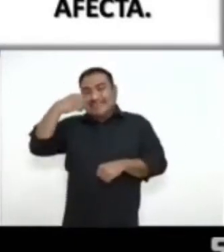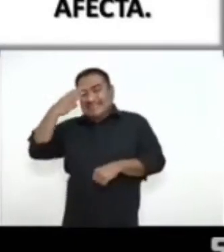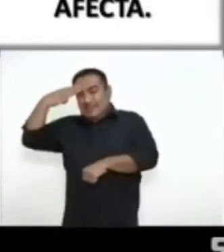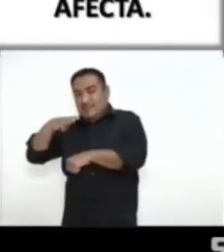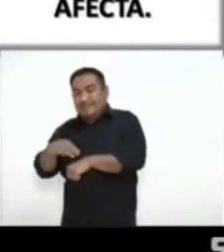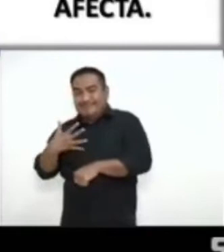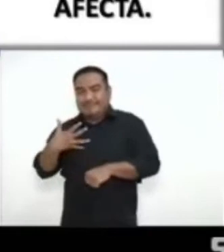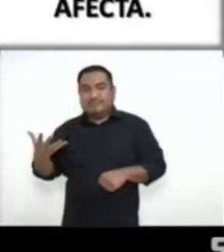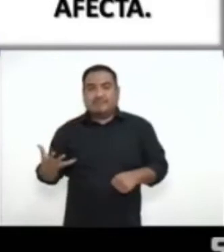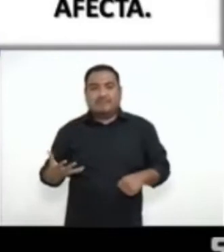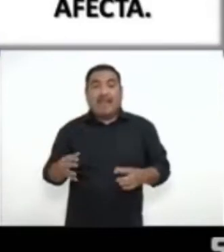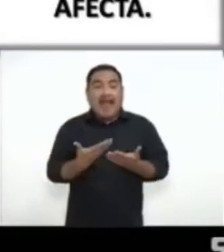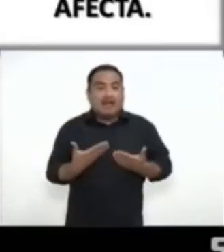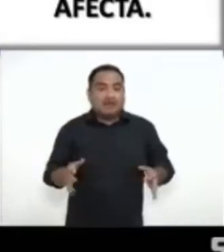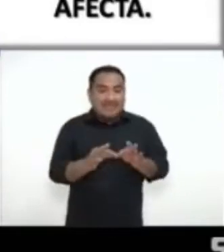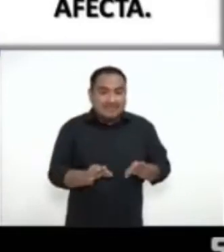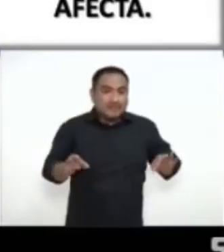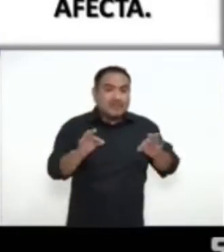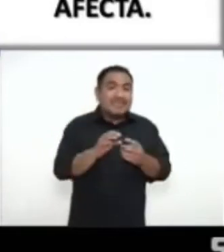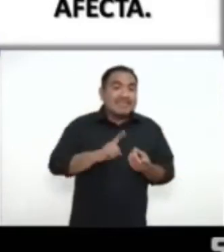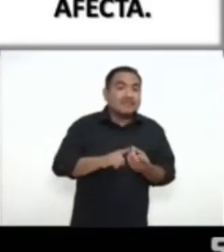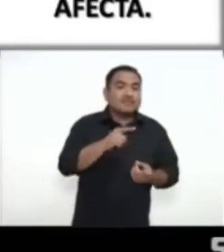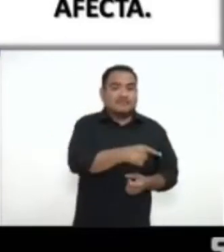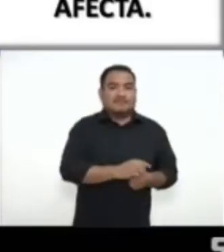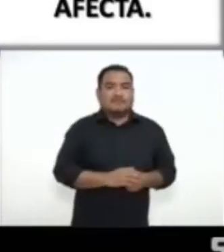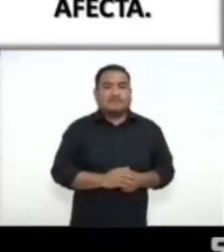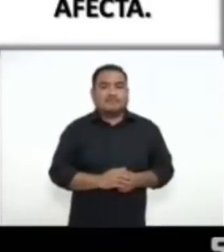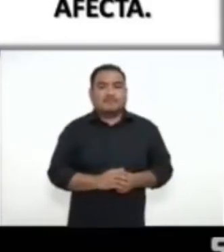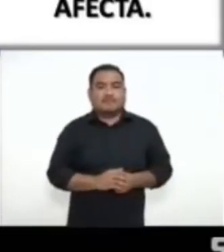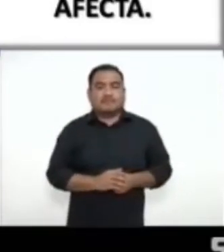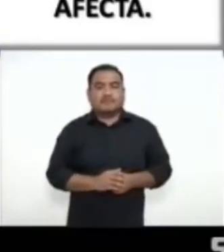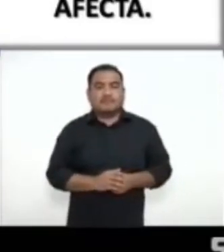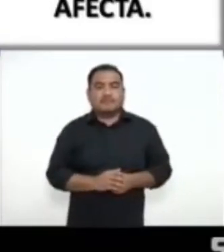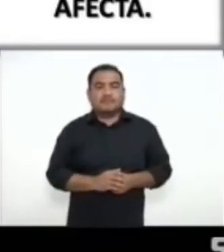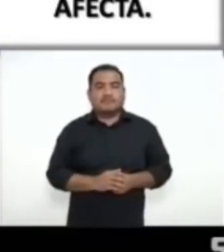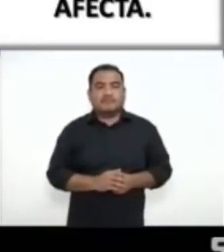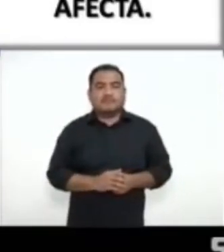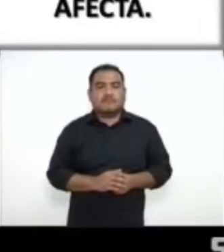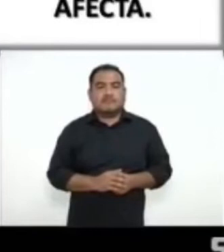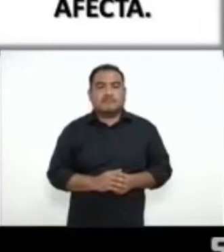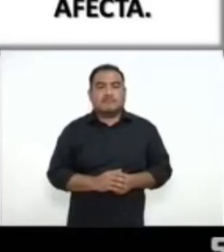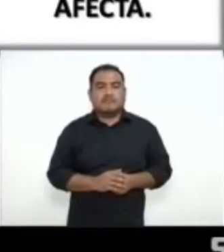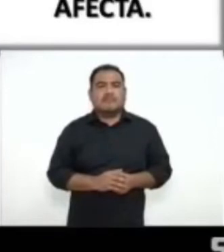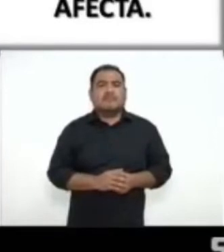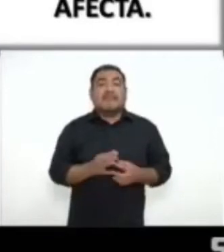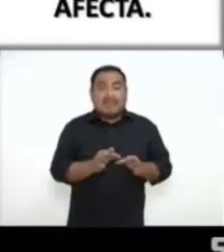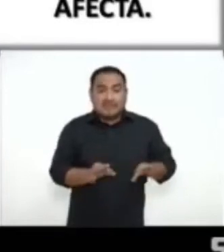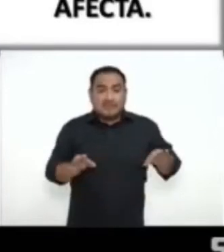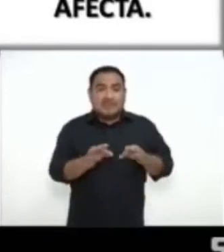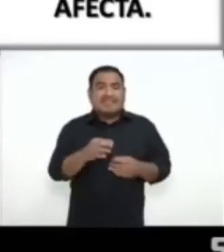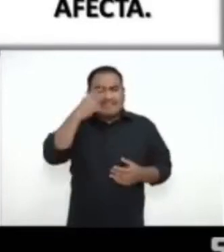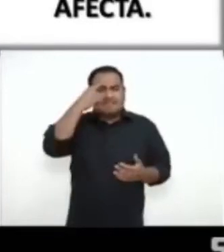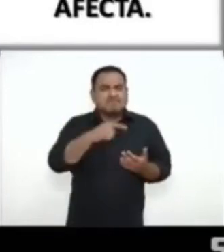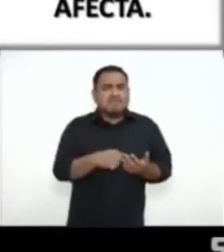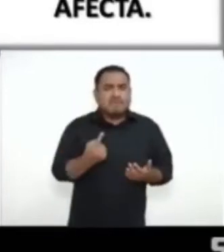clave? Uno, en al menos cuestionar nuestras creencias